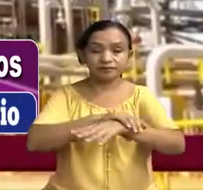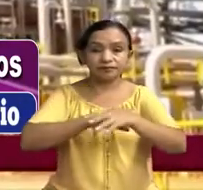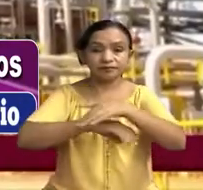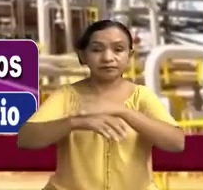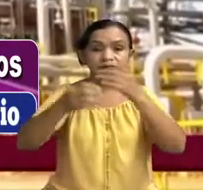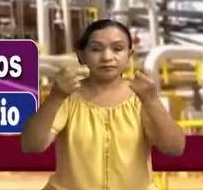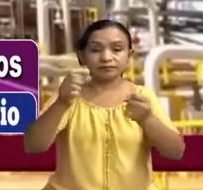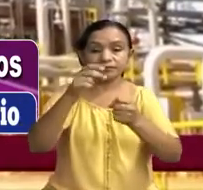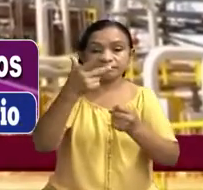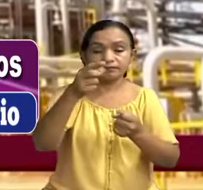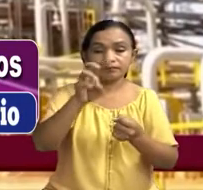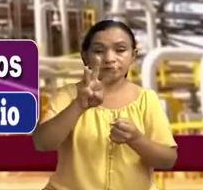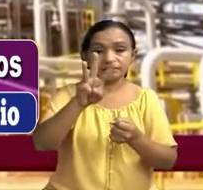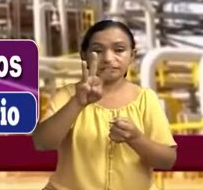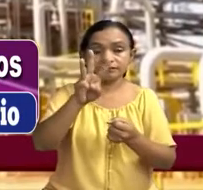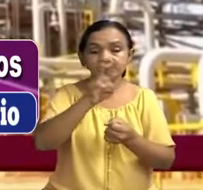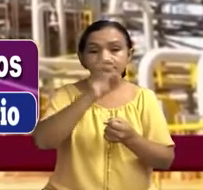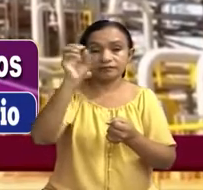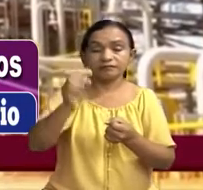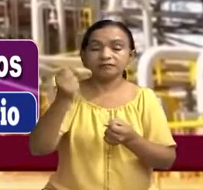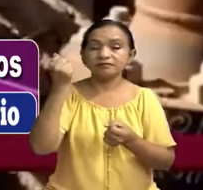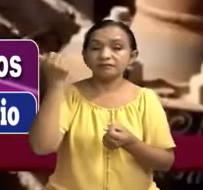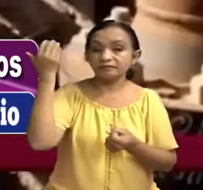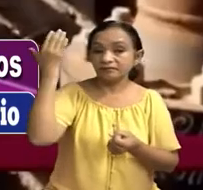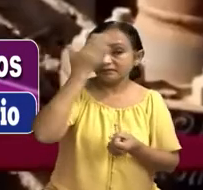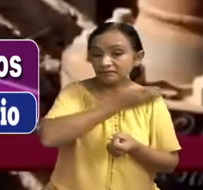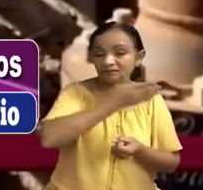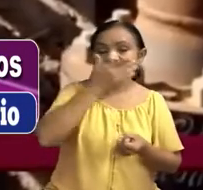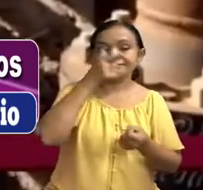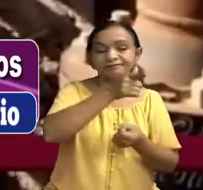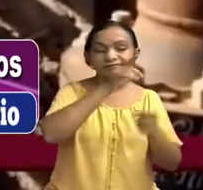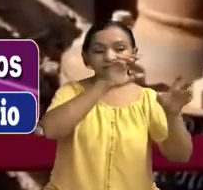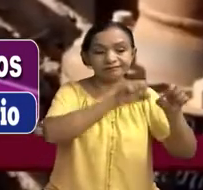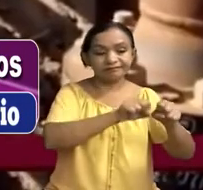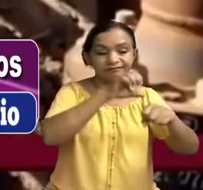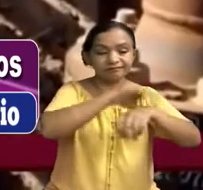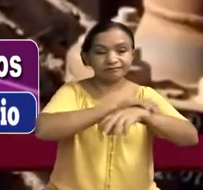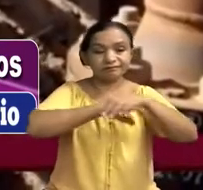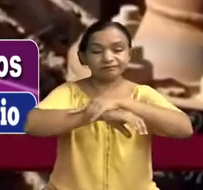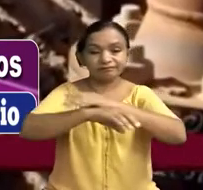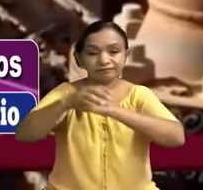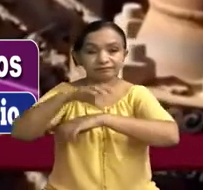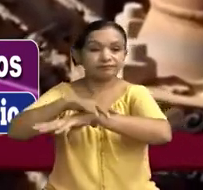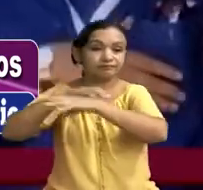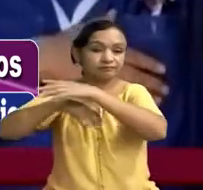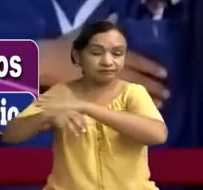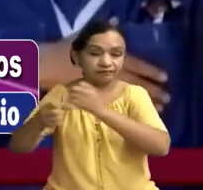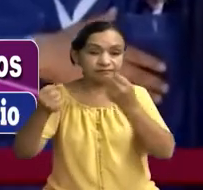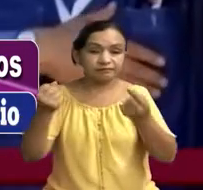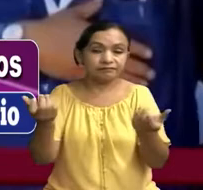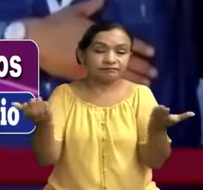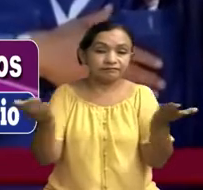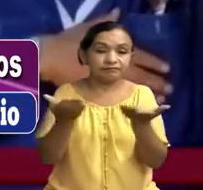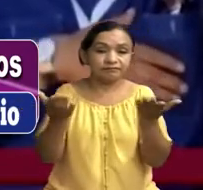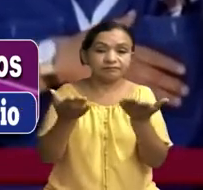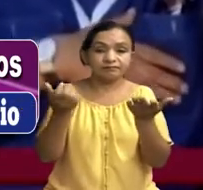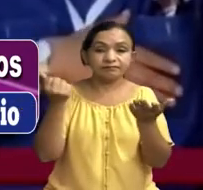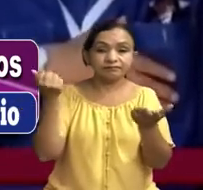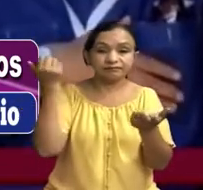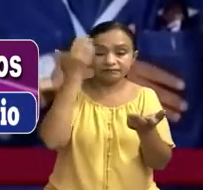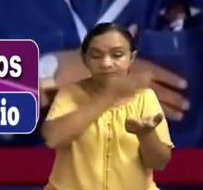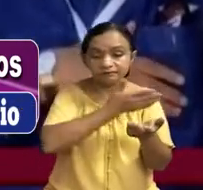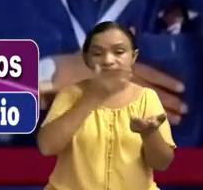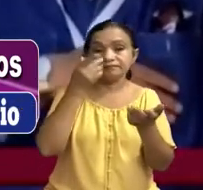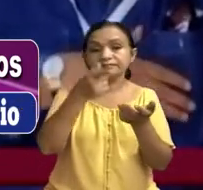más del 83% son afrodescendientes. Así es. Entonces ahí está, y igualmente los afrodescendientes han sido